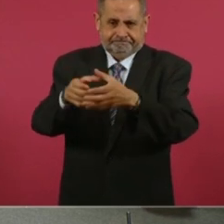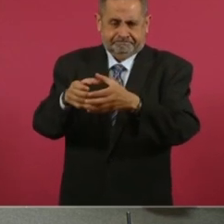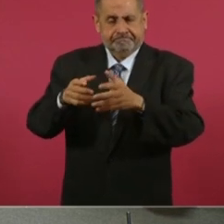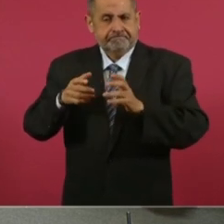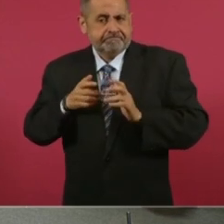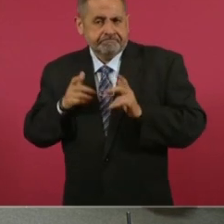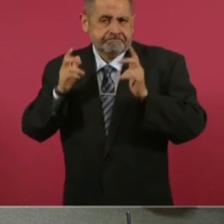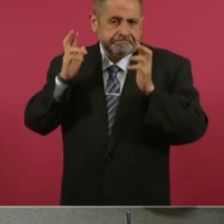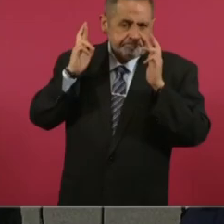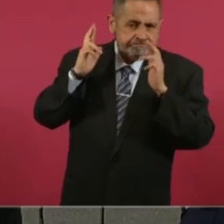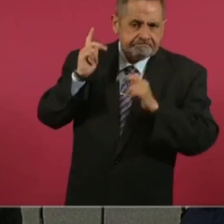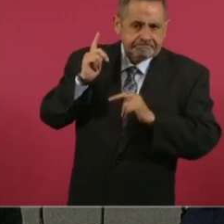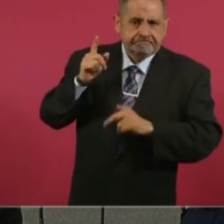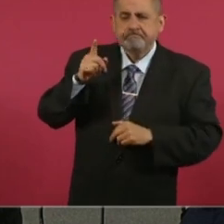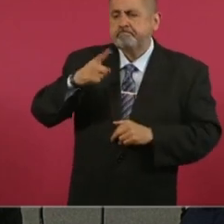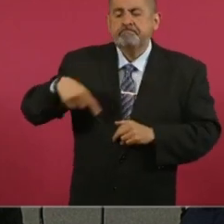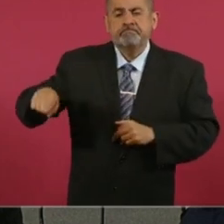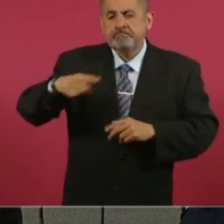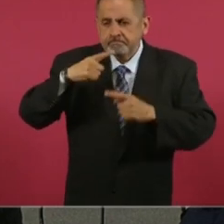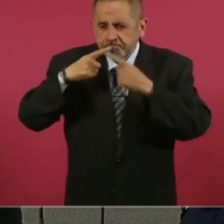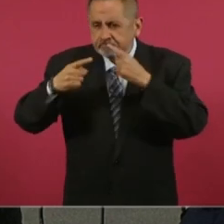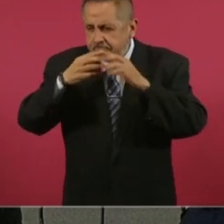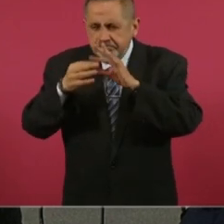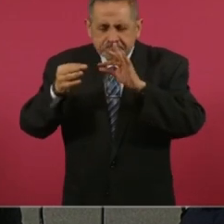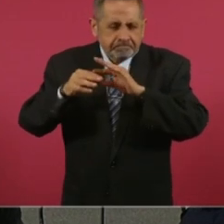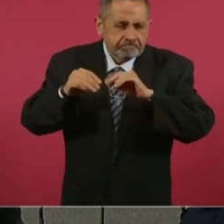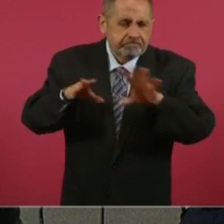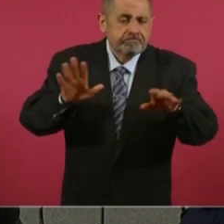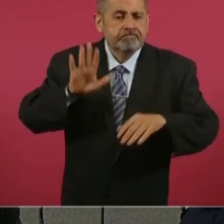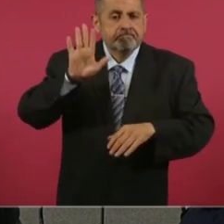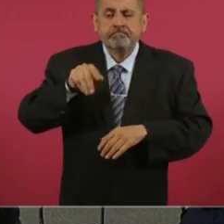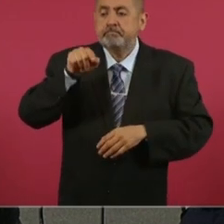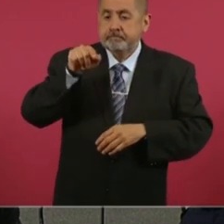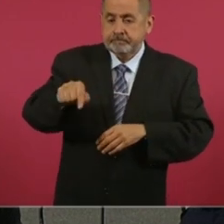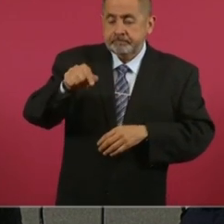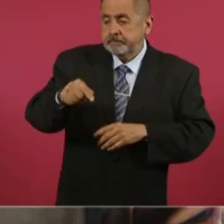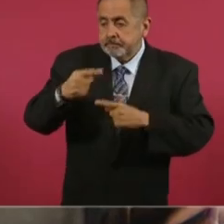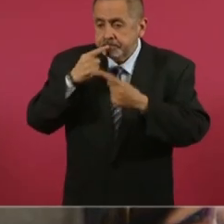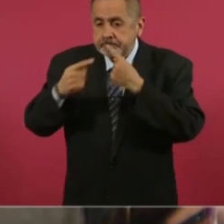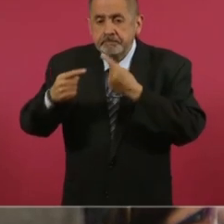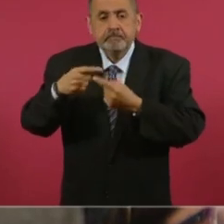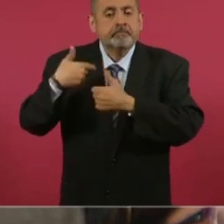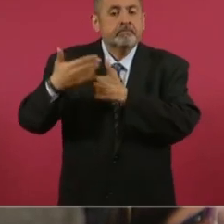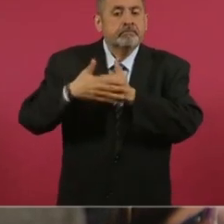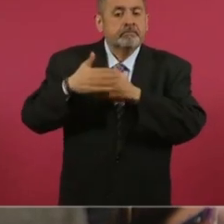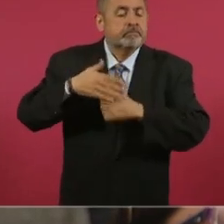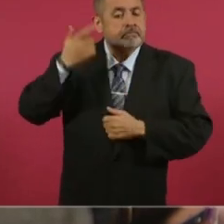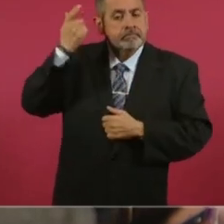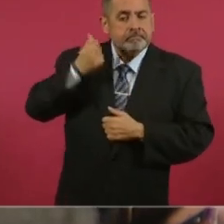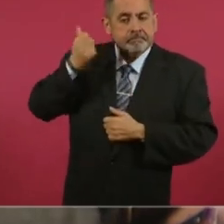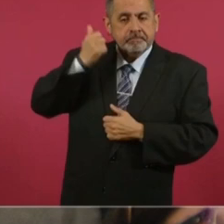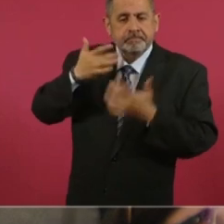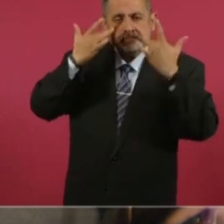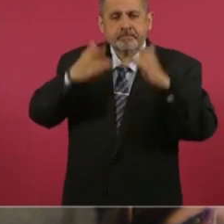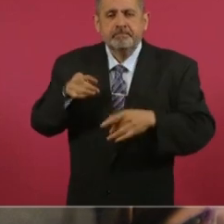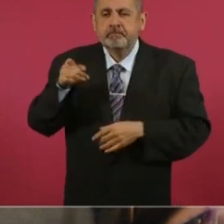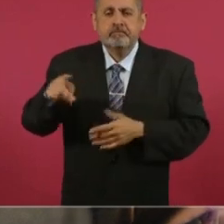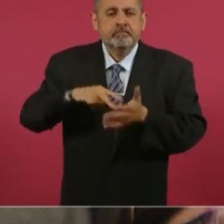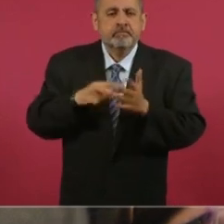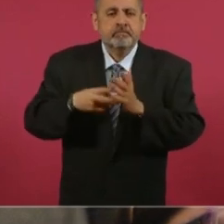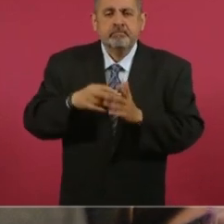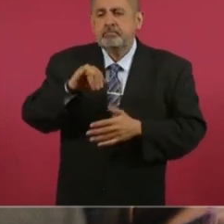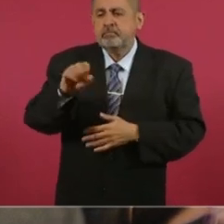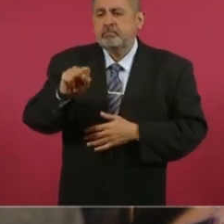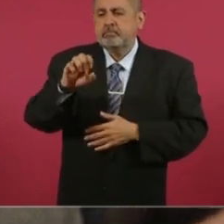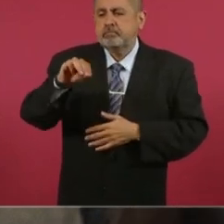espera, pues ya hay bastantes avisos al respecto, que se discuta la jubilación del ingeniero José Manuel